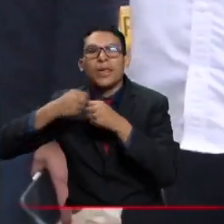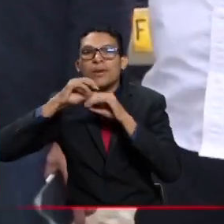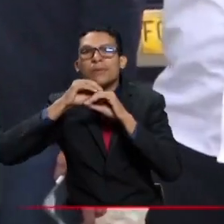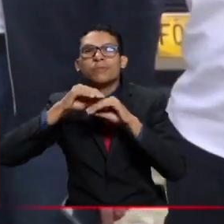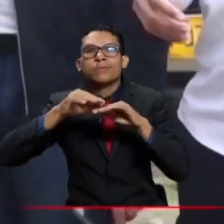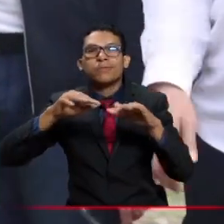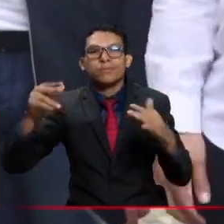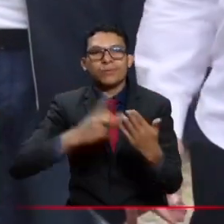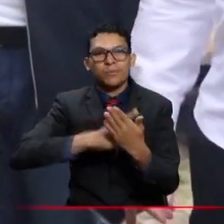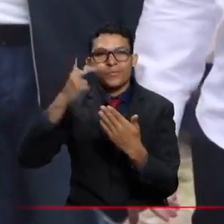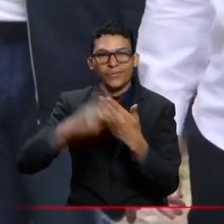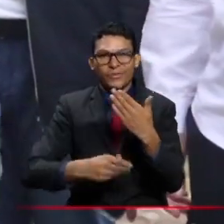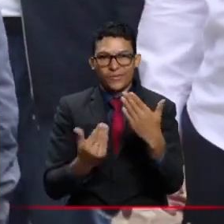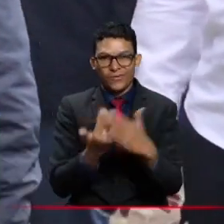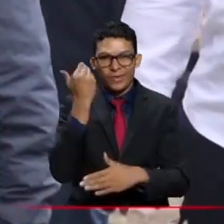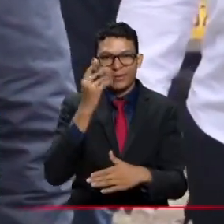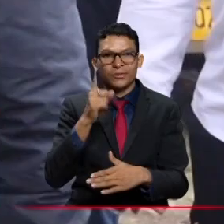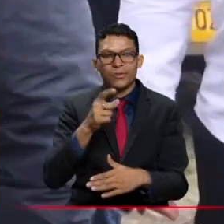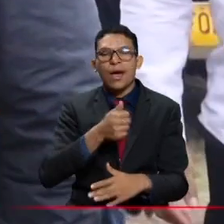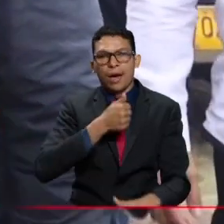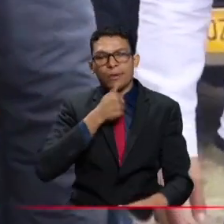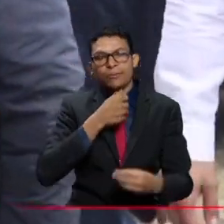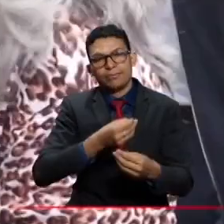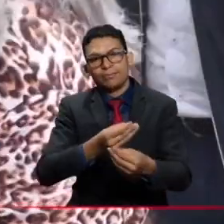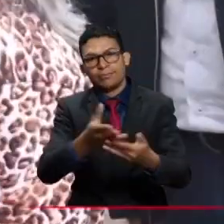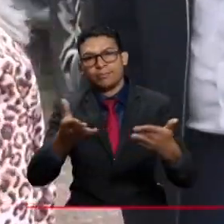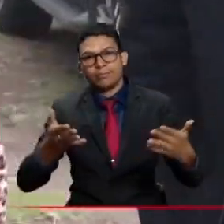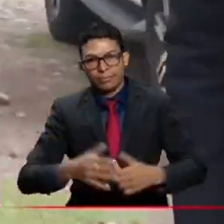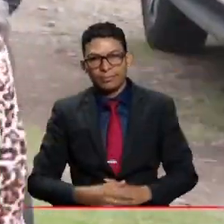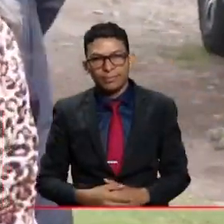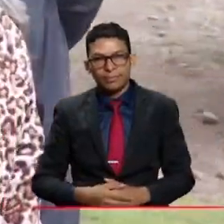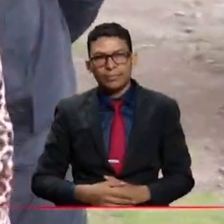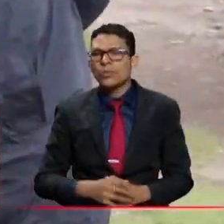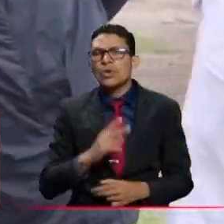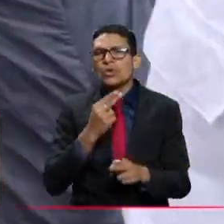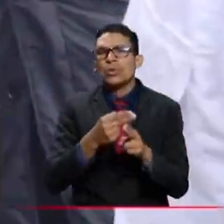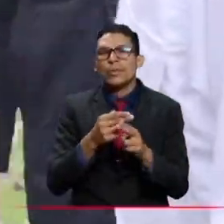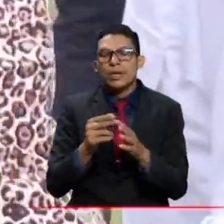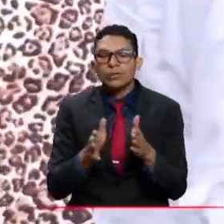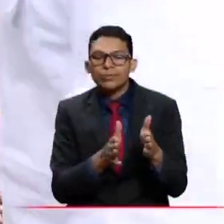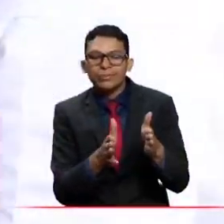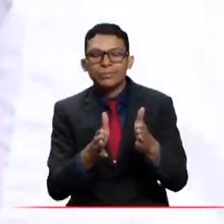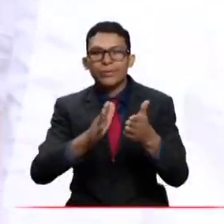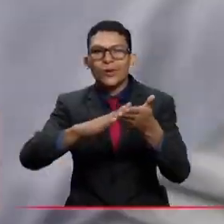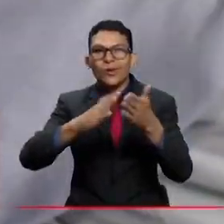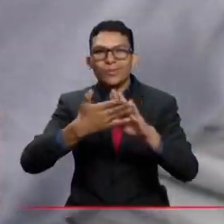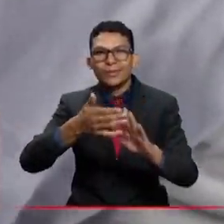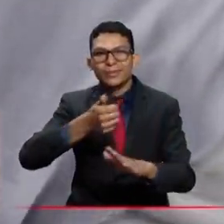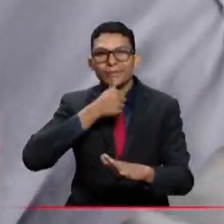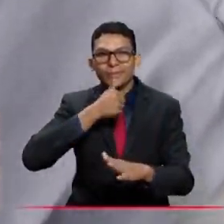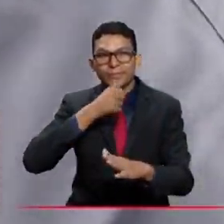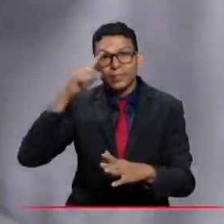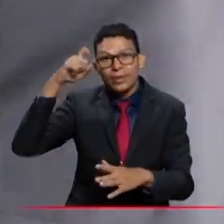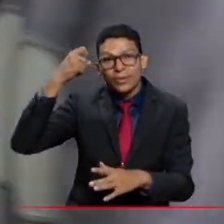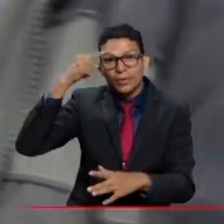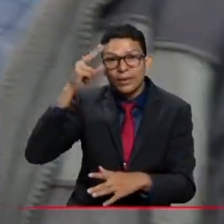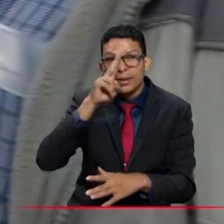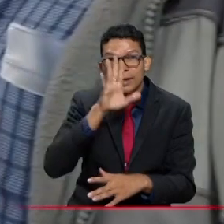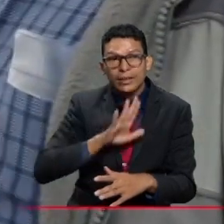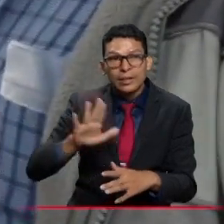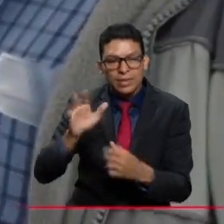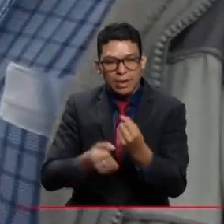proyecto para garantizar agua en los territorios. Se trata Ruta Comuniagua, estrategia del Gobierno Nacional que apoyará técnica